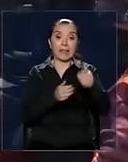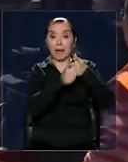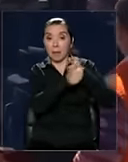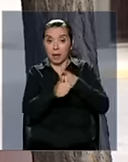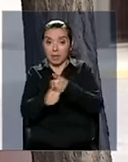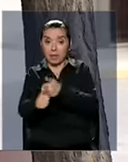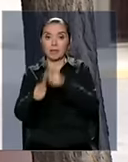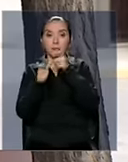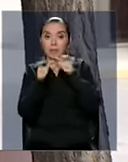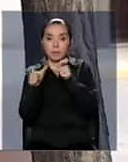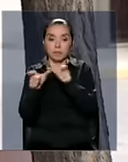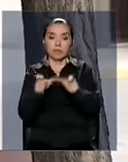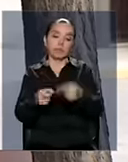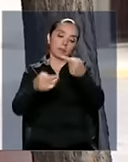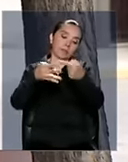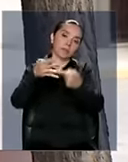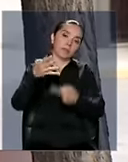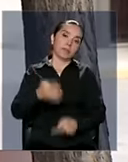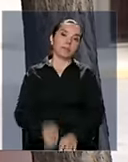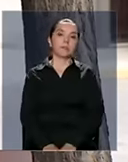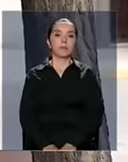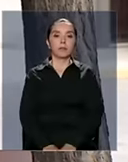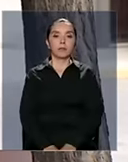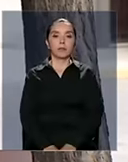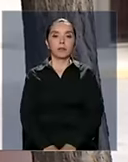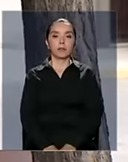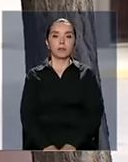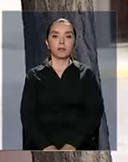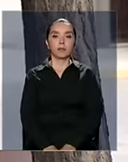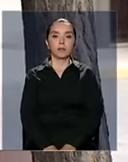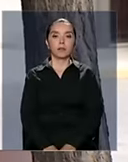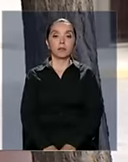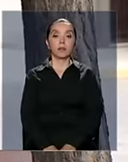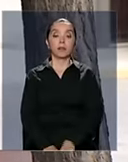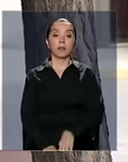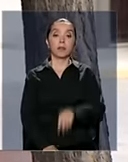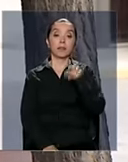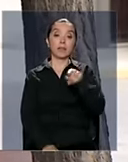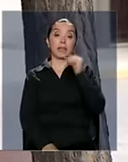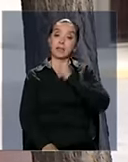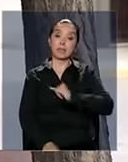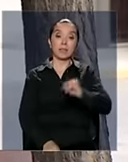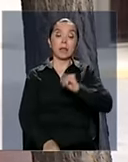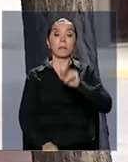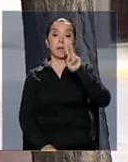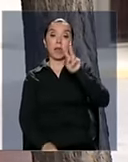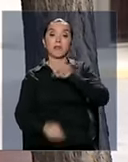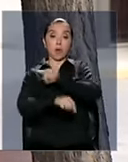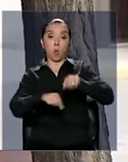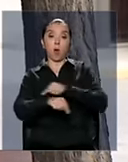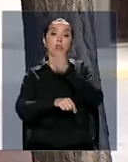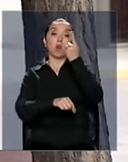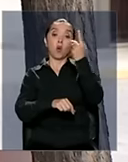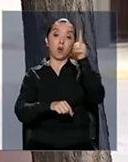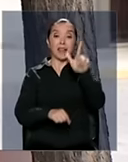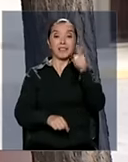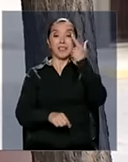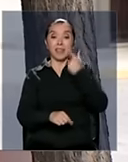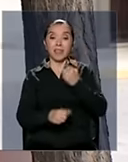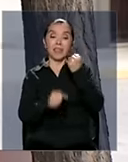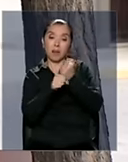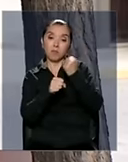etc. La versatilidad que le da este ámbito de ser 24/7 es relevante e importante para la